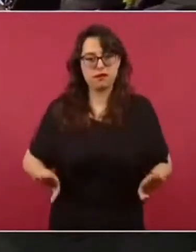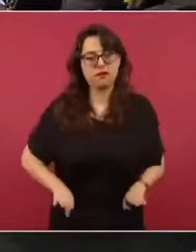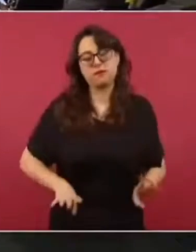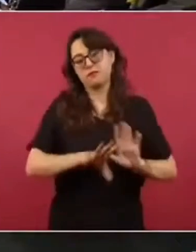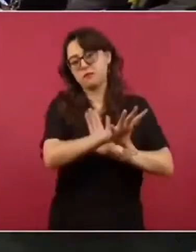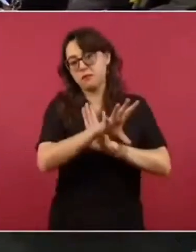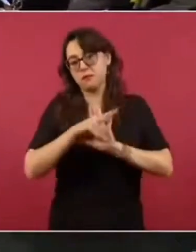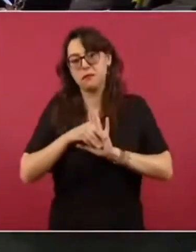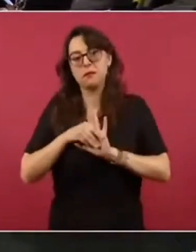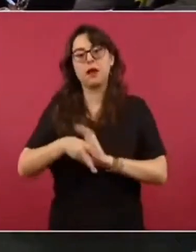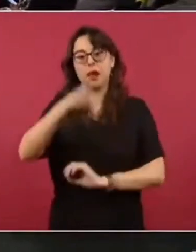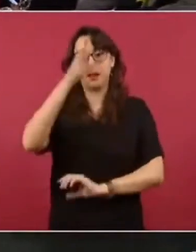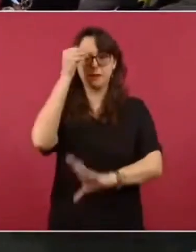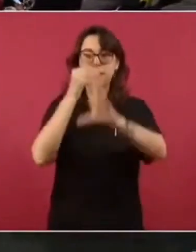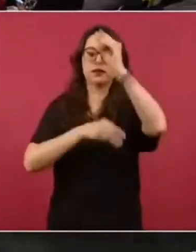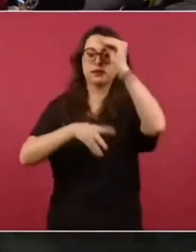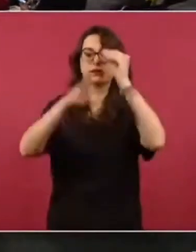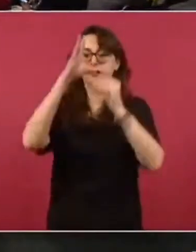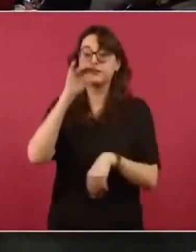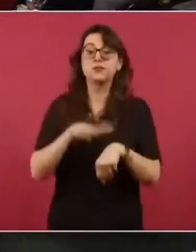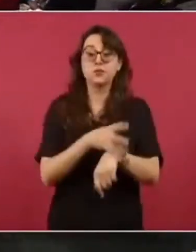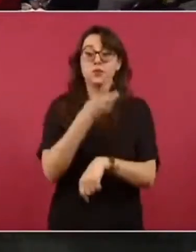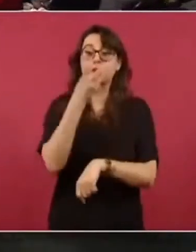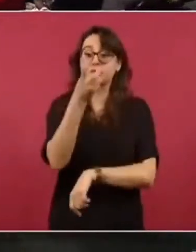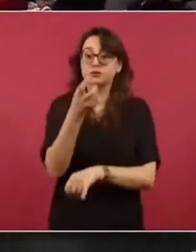que el conservadurismo,